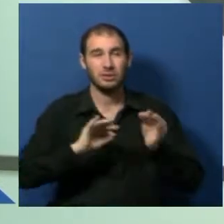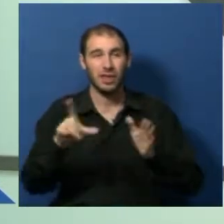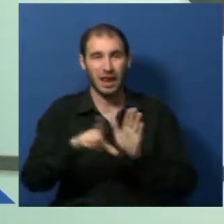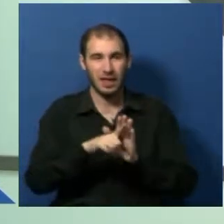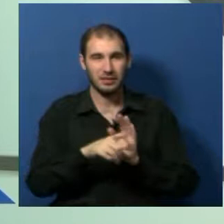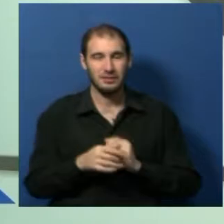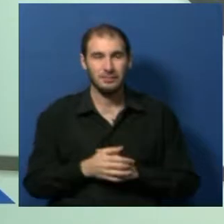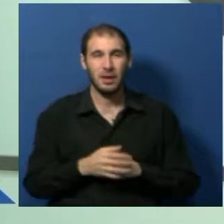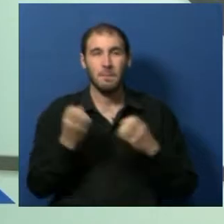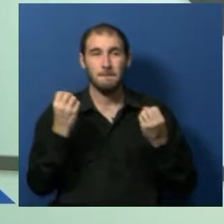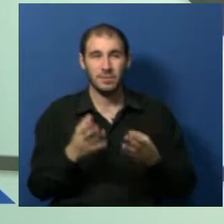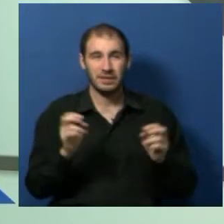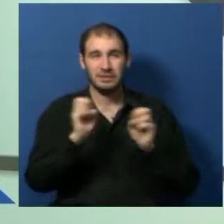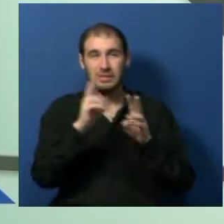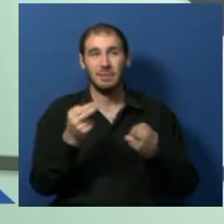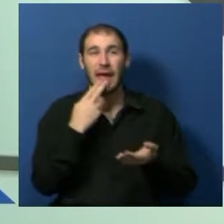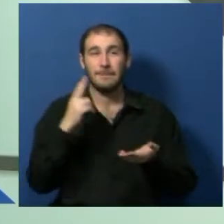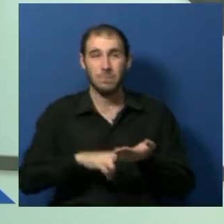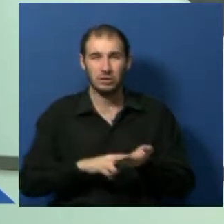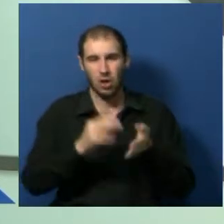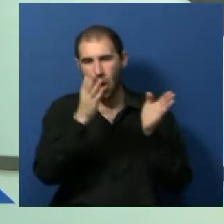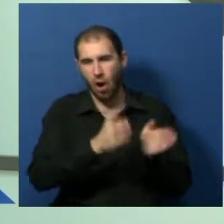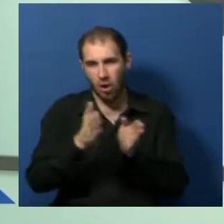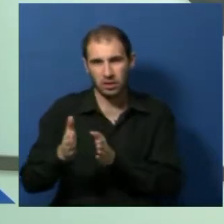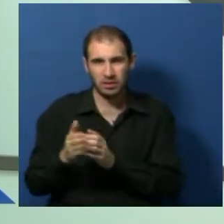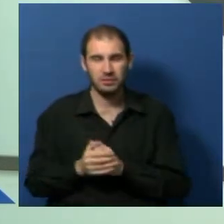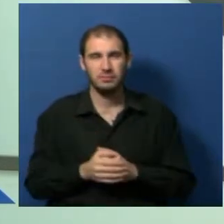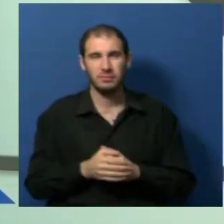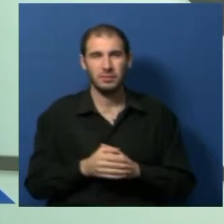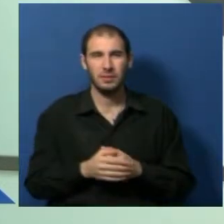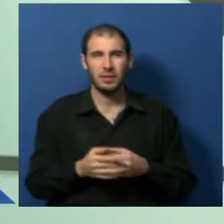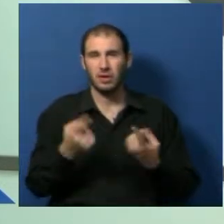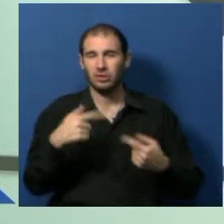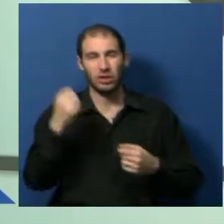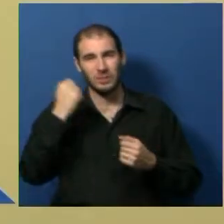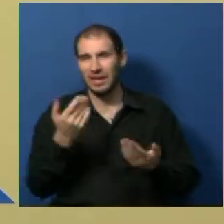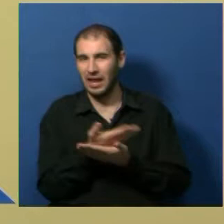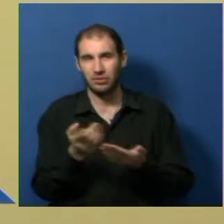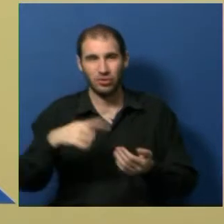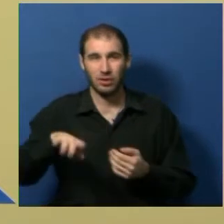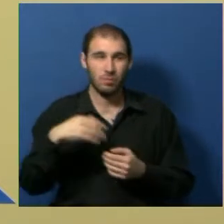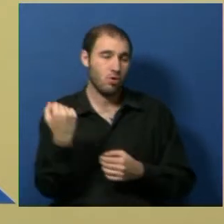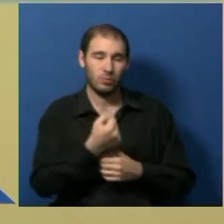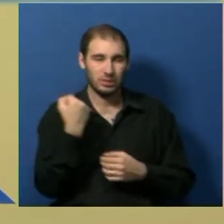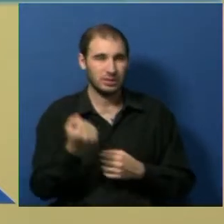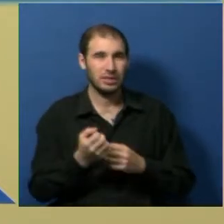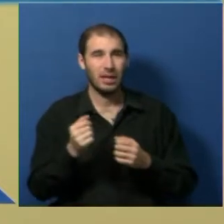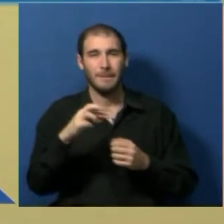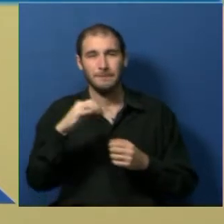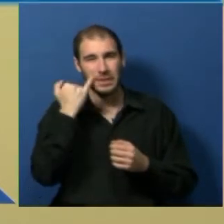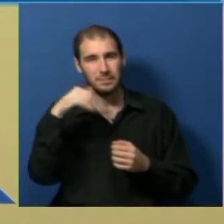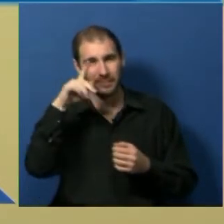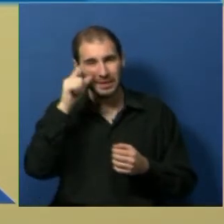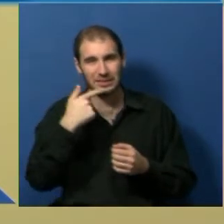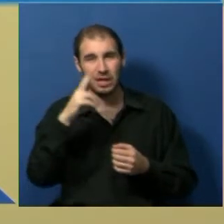¿no? Porque vemos que el tema de los impuestos, ordenarlos, influye en todos los aspectos de la economía, ¿o no? Es fundamental y sobre todo para las pymes. Claro.